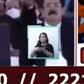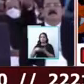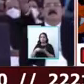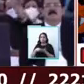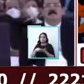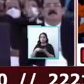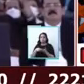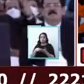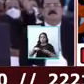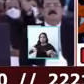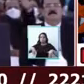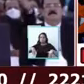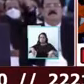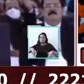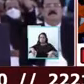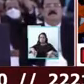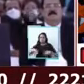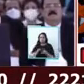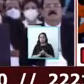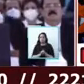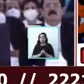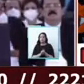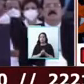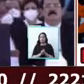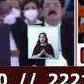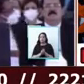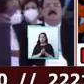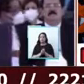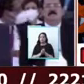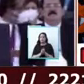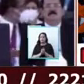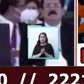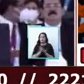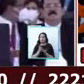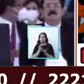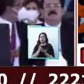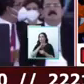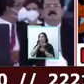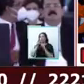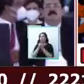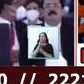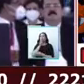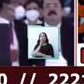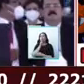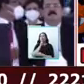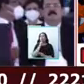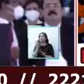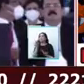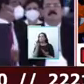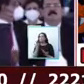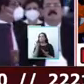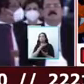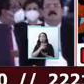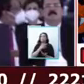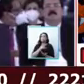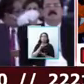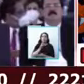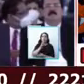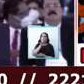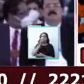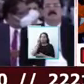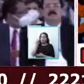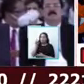¿Le escuchamos? Hola. Buenas tardes. Le escuchamos, buenas, caballero. No hay duda que no ha sido fácil para Xiomara, doña